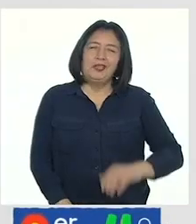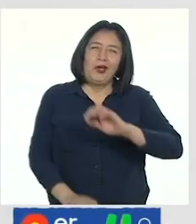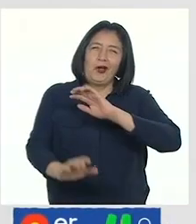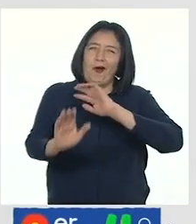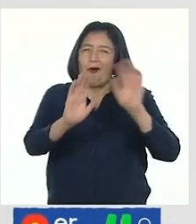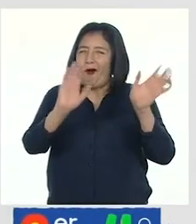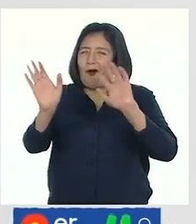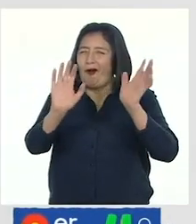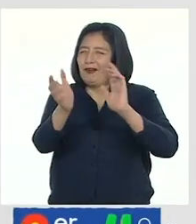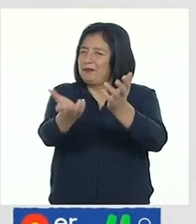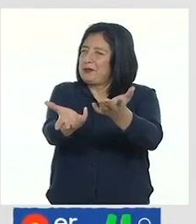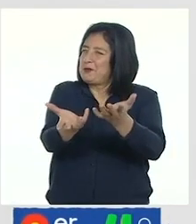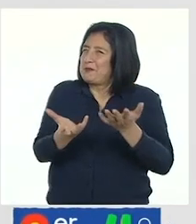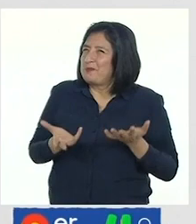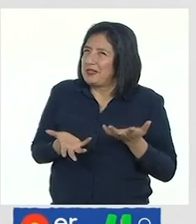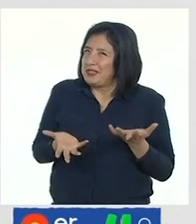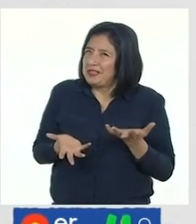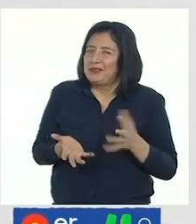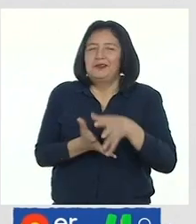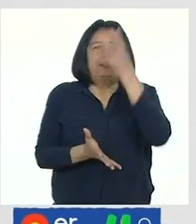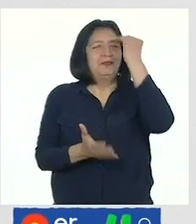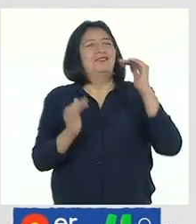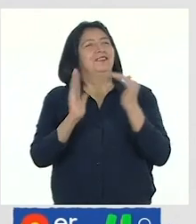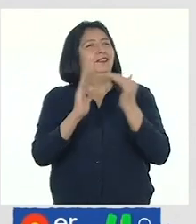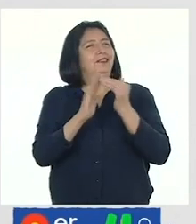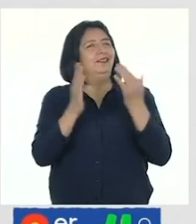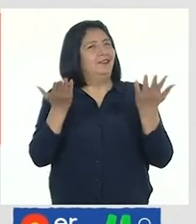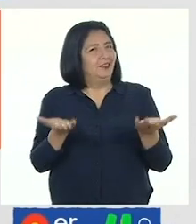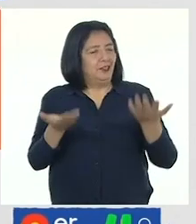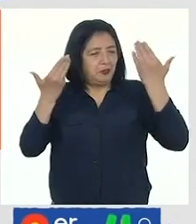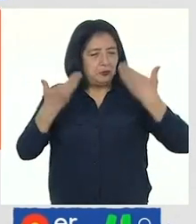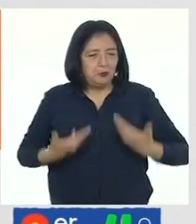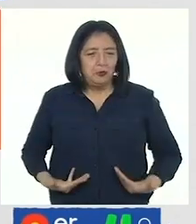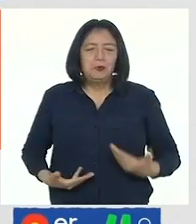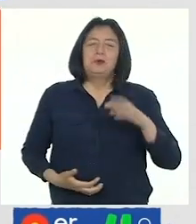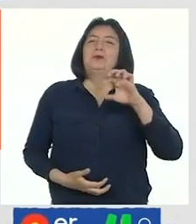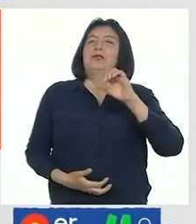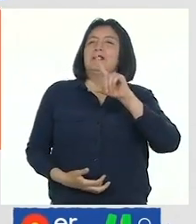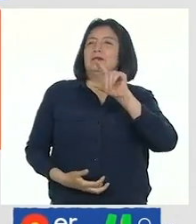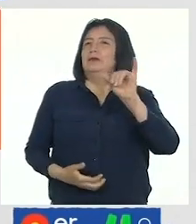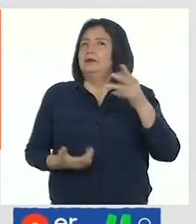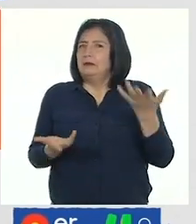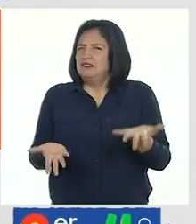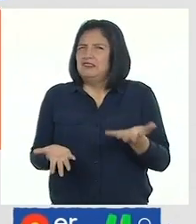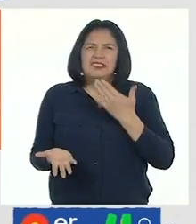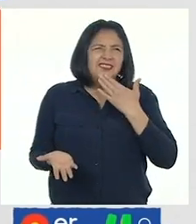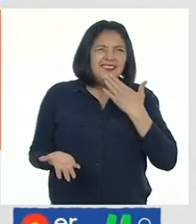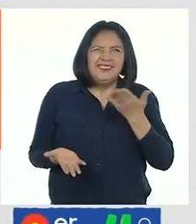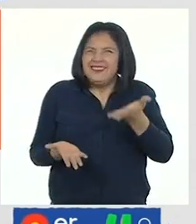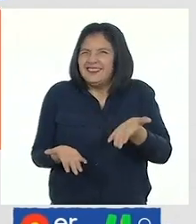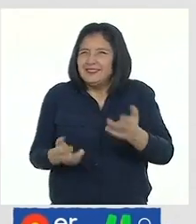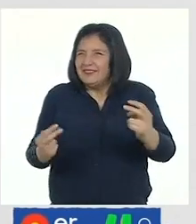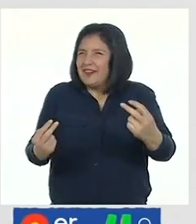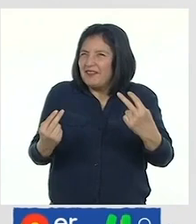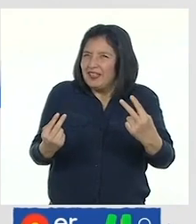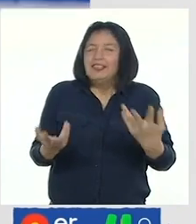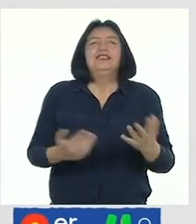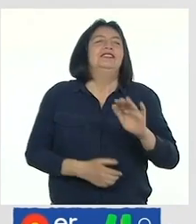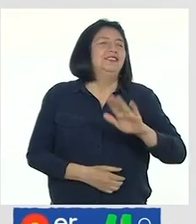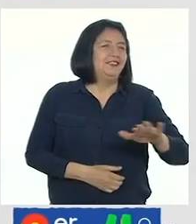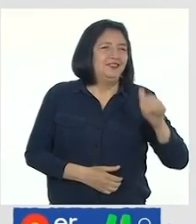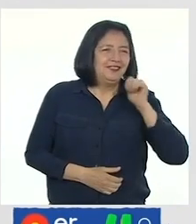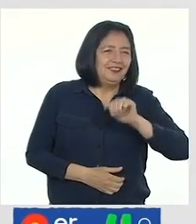Hola, bienvenidas y bienvenidos a Aprendo en Casa. Soy Paola Moreno y este programa está dirigido para